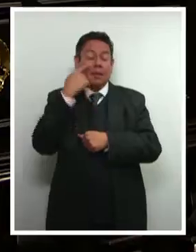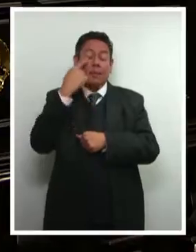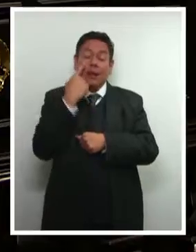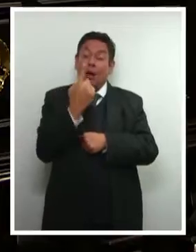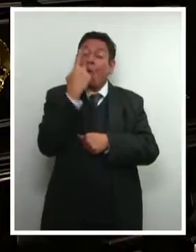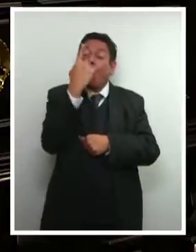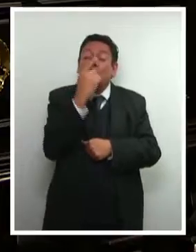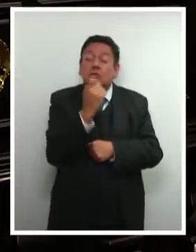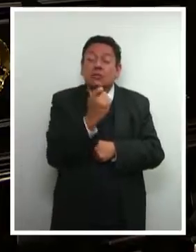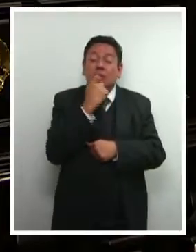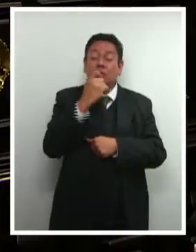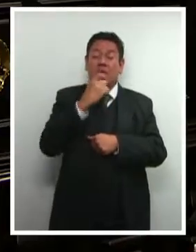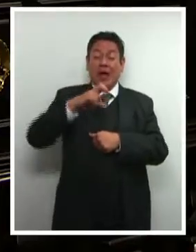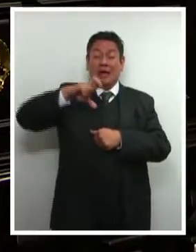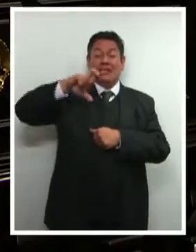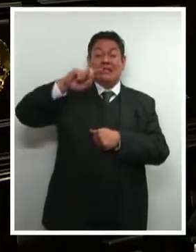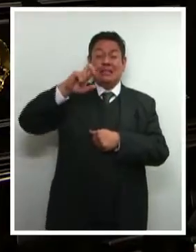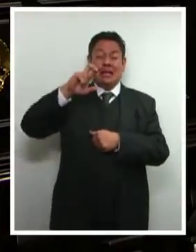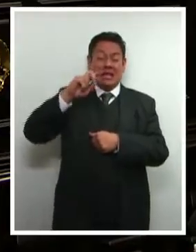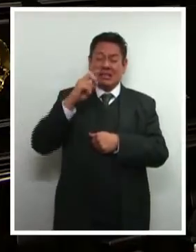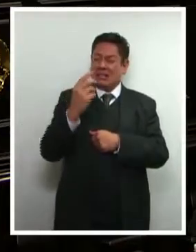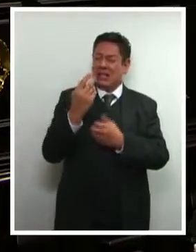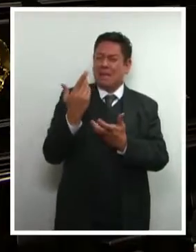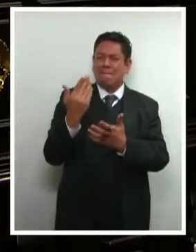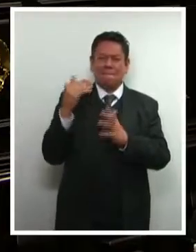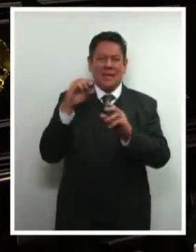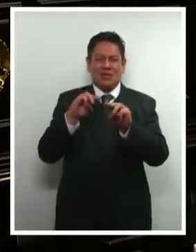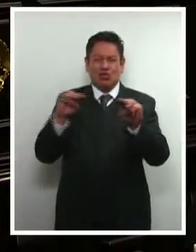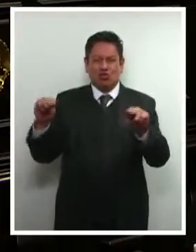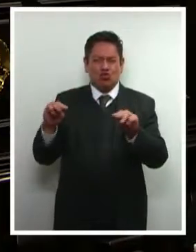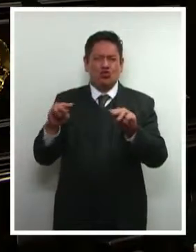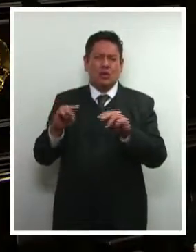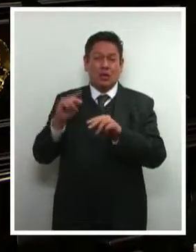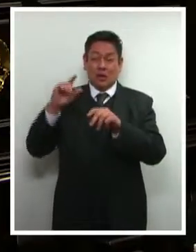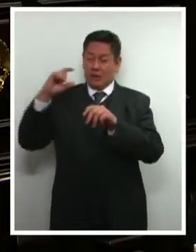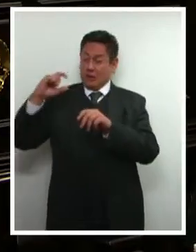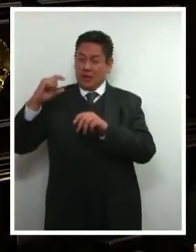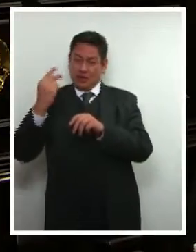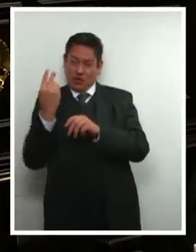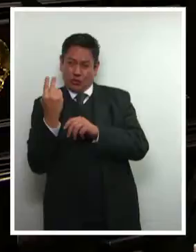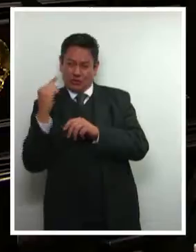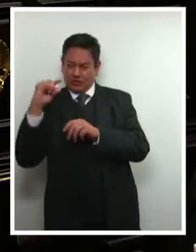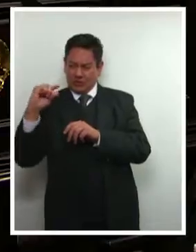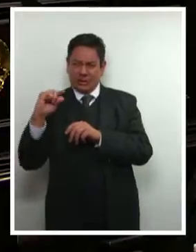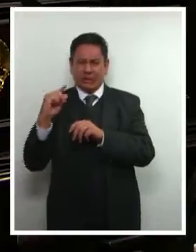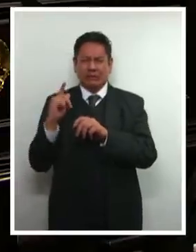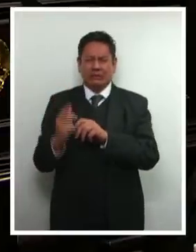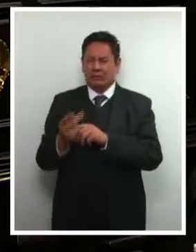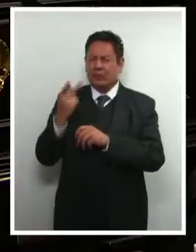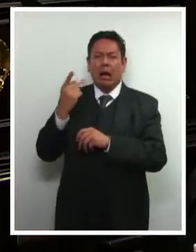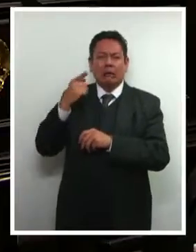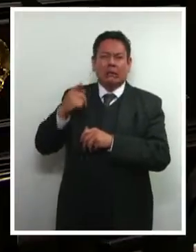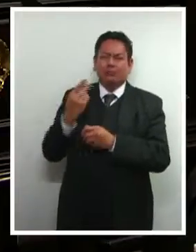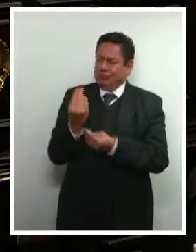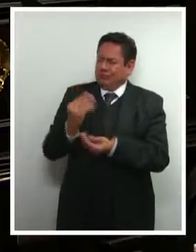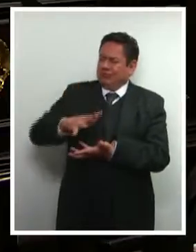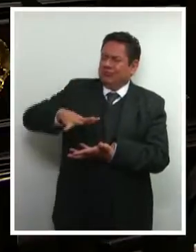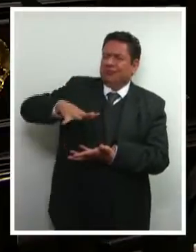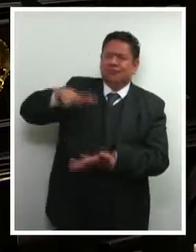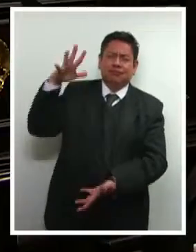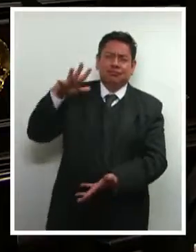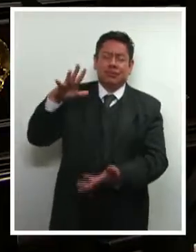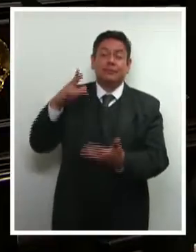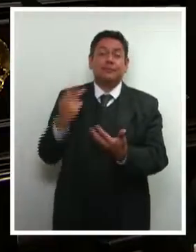de México de aguas residuales. Necesitamos también desalojar de la cuenca las aguas pluviales. Siendo una cuenca